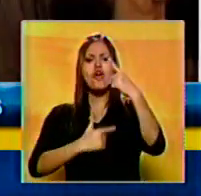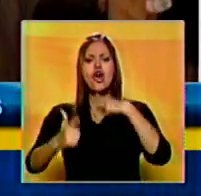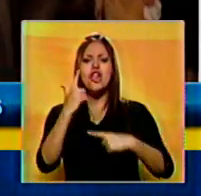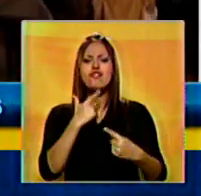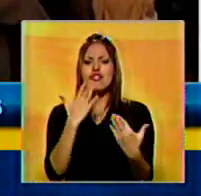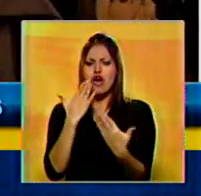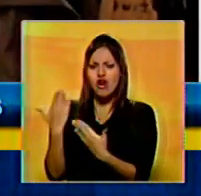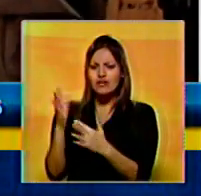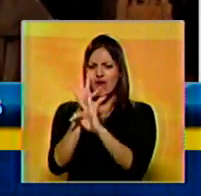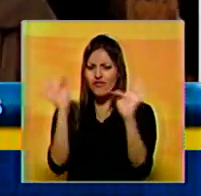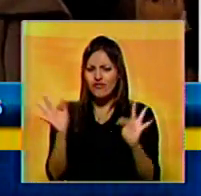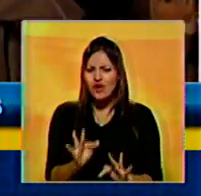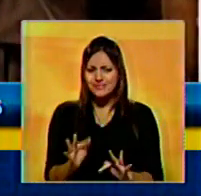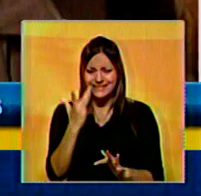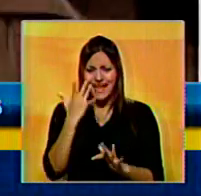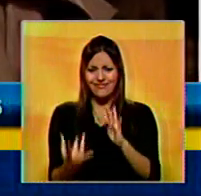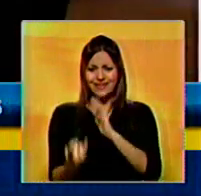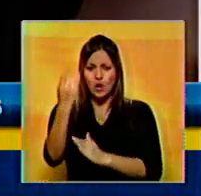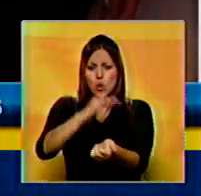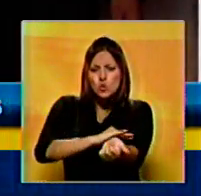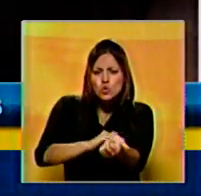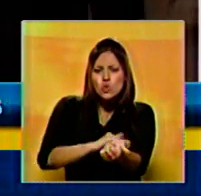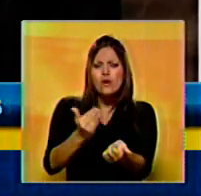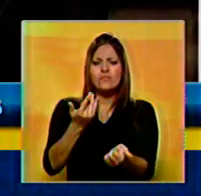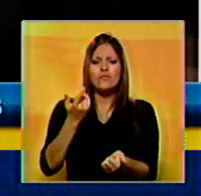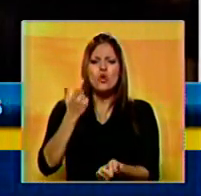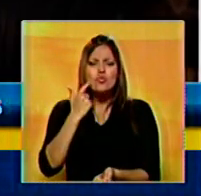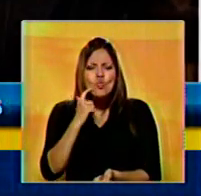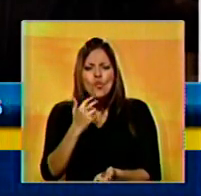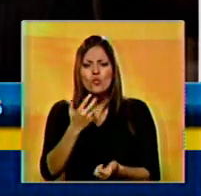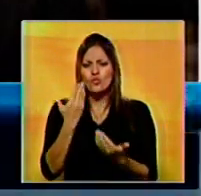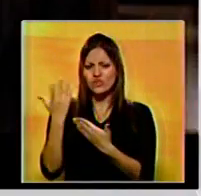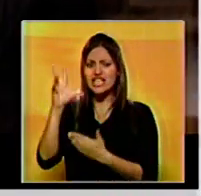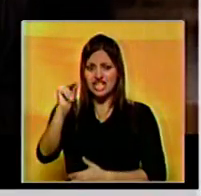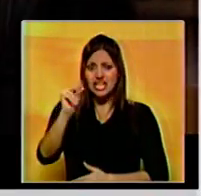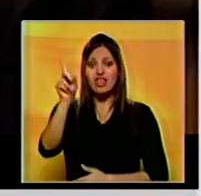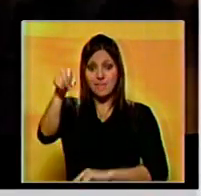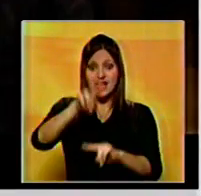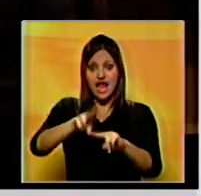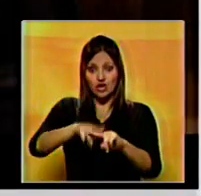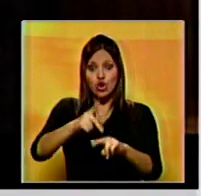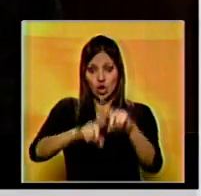y caramelo se hicieron presentes y no faltaron los grises y negros.